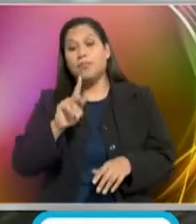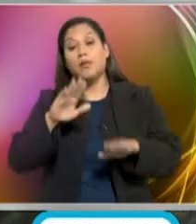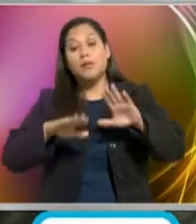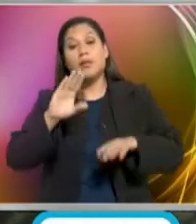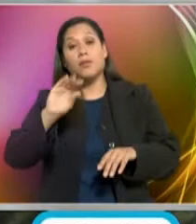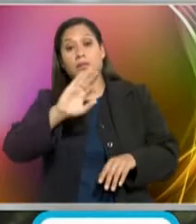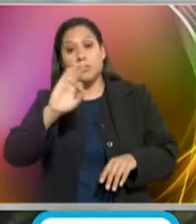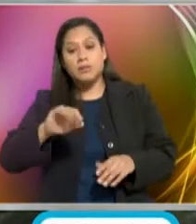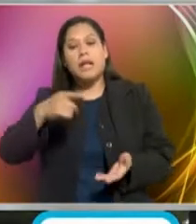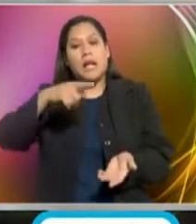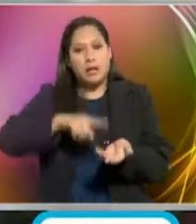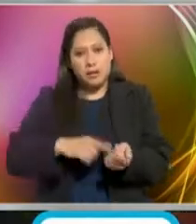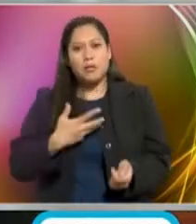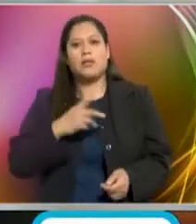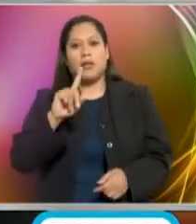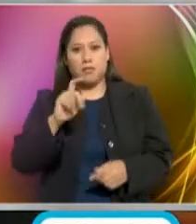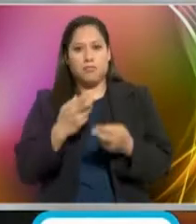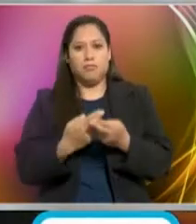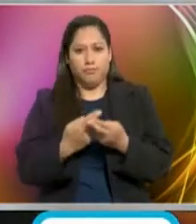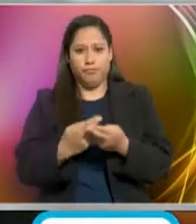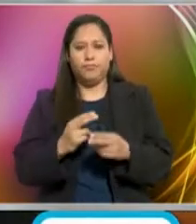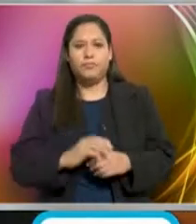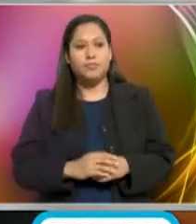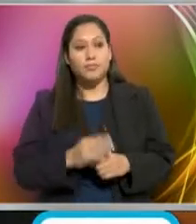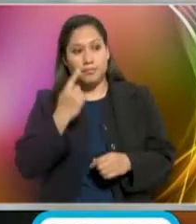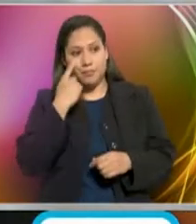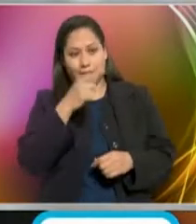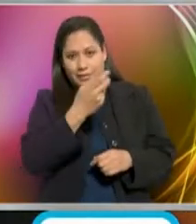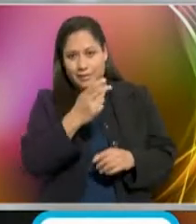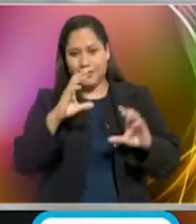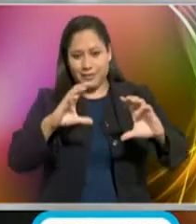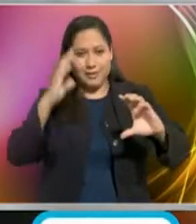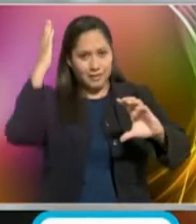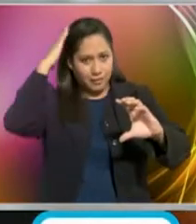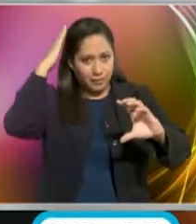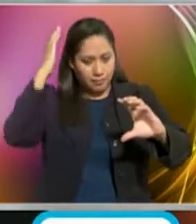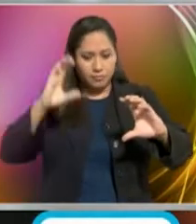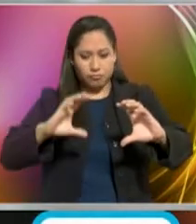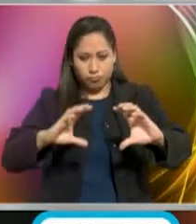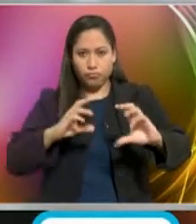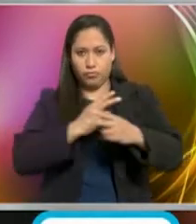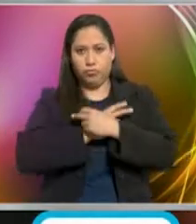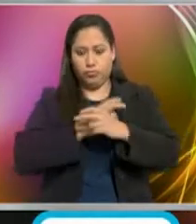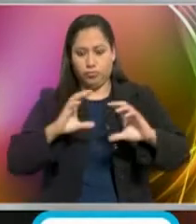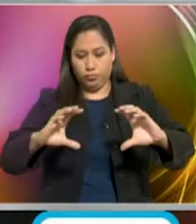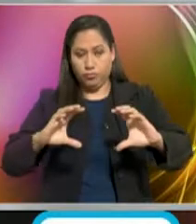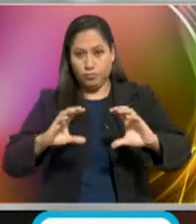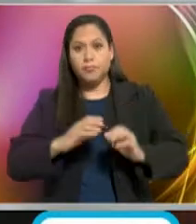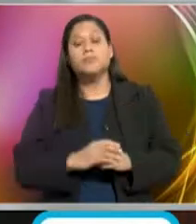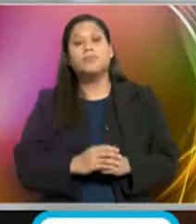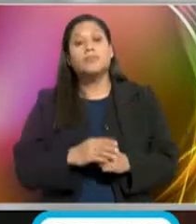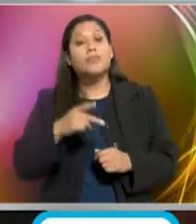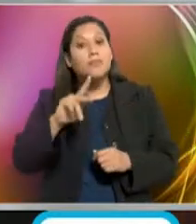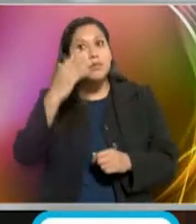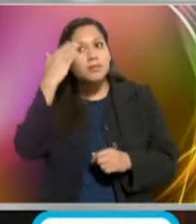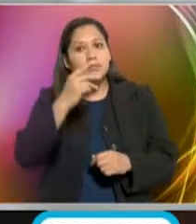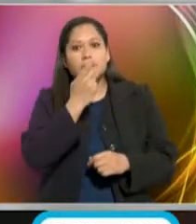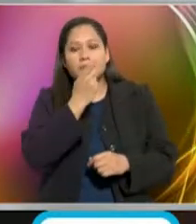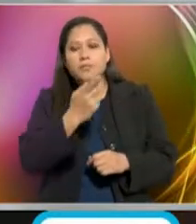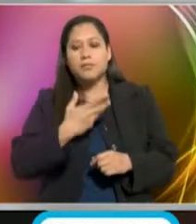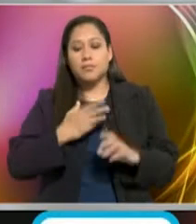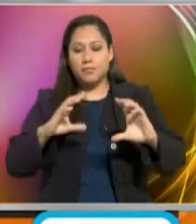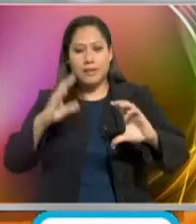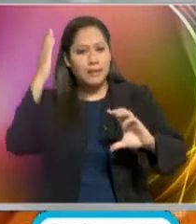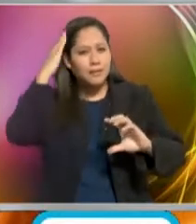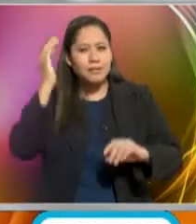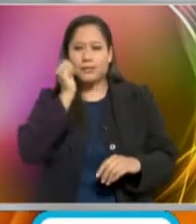el 90% es de agua. Muy bien, Muy mira, bien. aquí tenemos las clásicas calabazas de Halloween, pero me está diciendo que tenemos calabaza